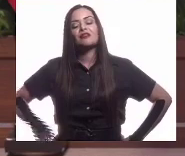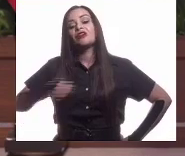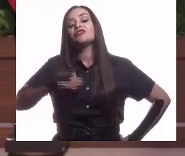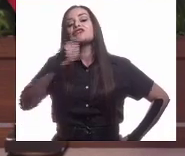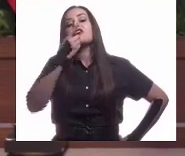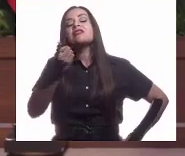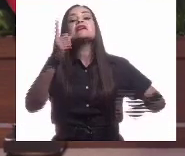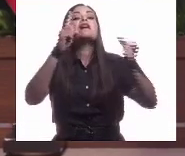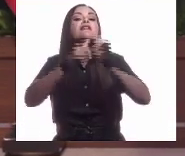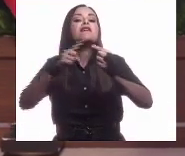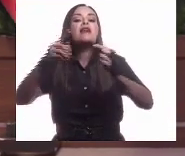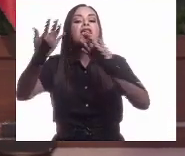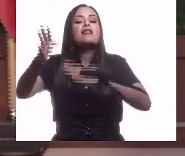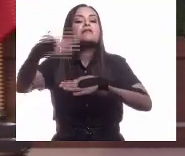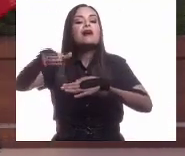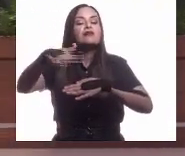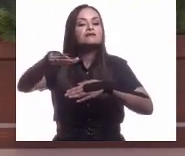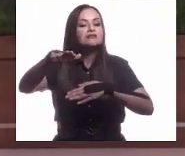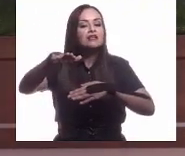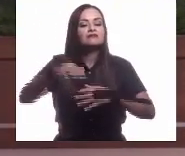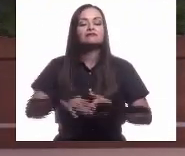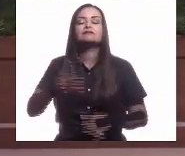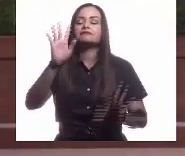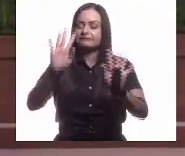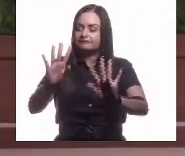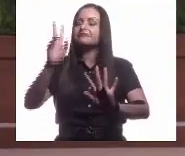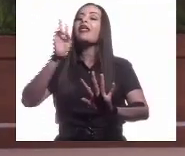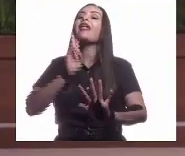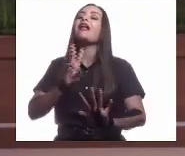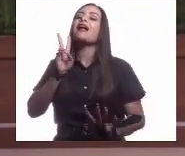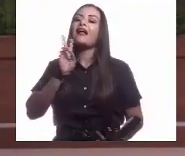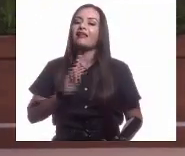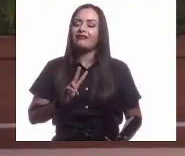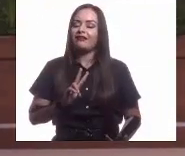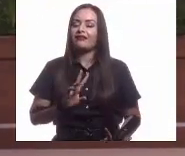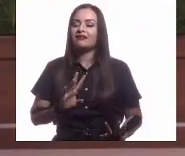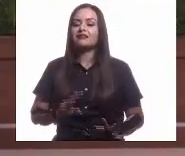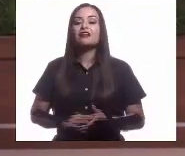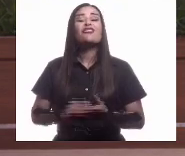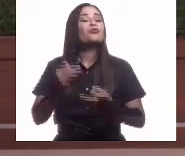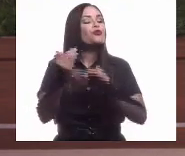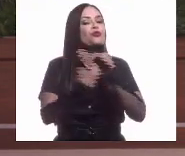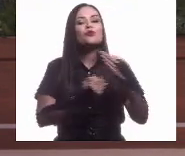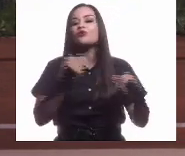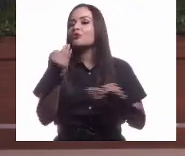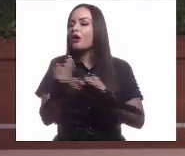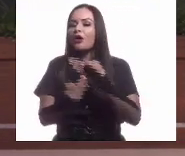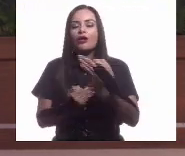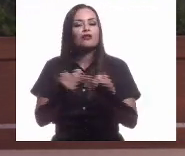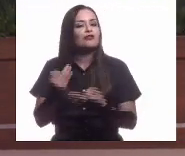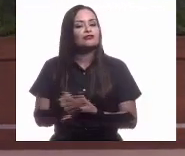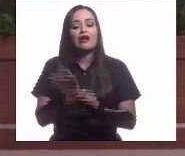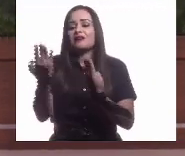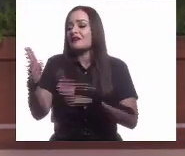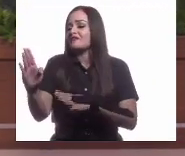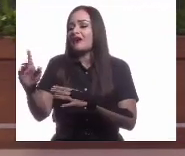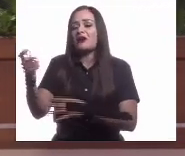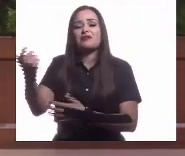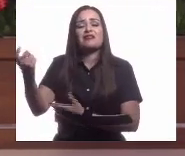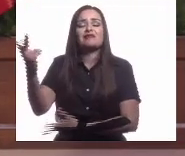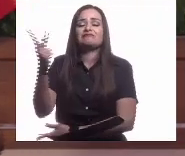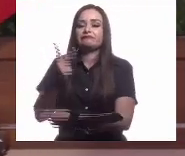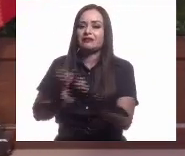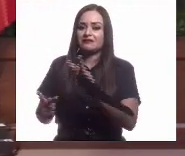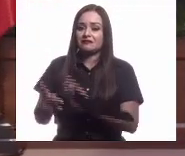están. Bueno, a ver, aunque nos hagamos medio locos, todos en algún momento hemos ido a pedir prestado. Porque